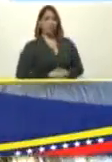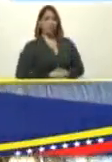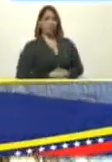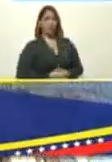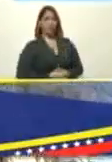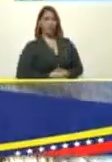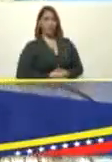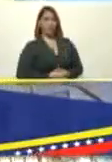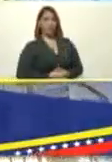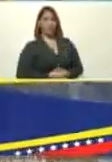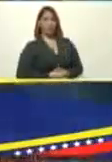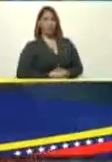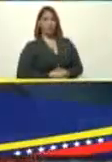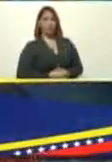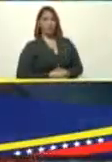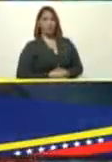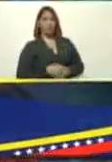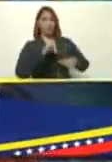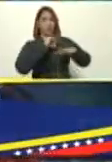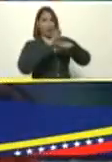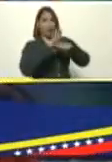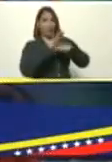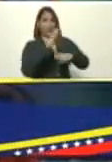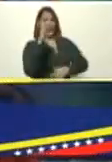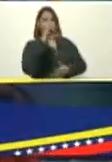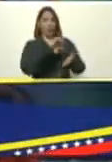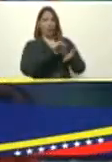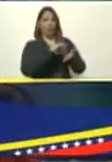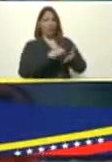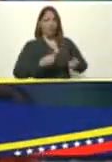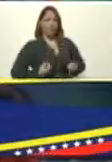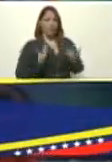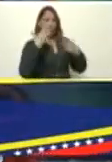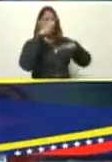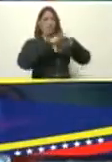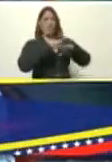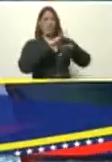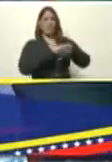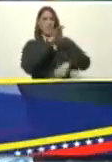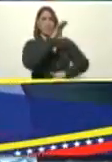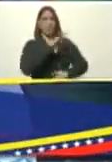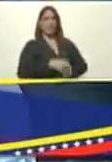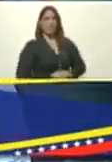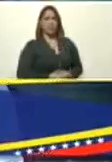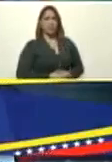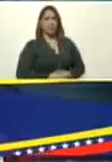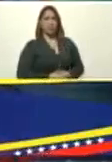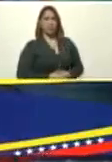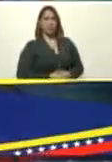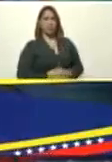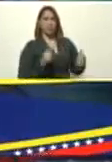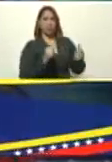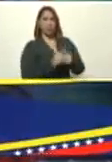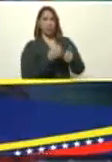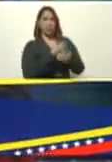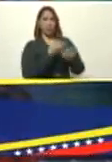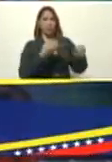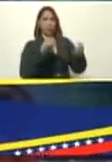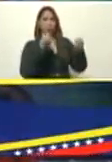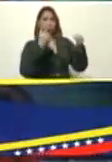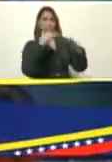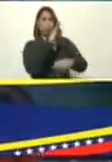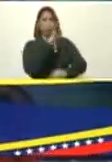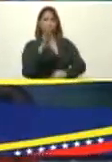bueno, esta Alba Caracas es una expresión de lo que acontece en el país, ¿verdad?, con nuestros excelentes porcentajes